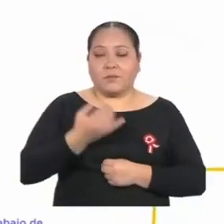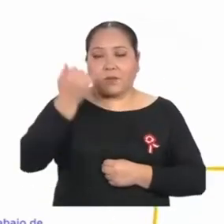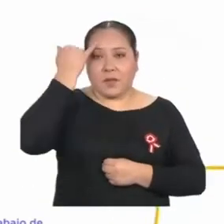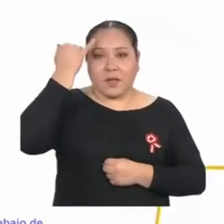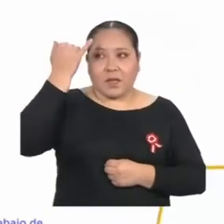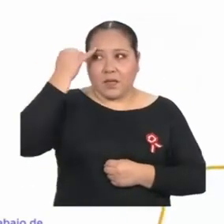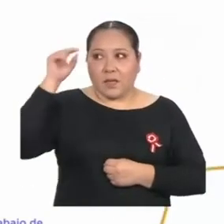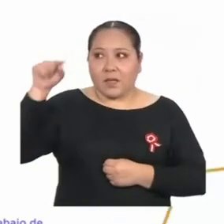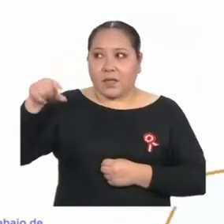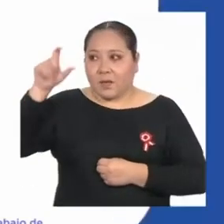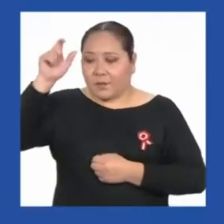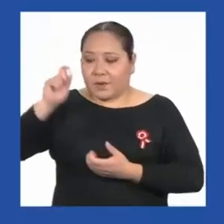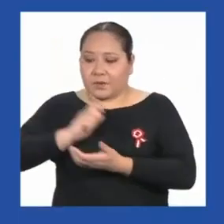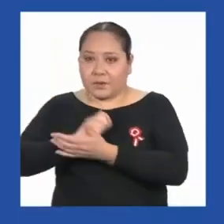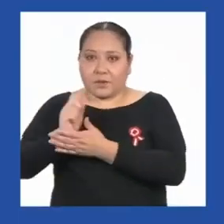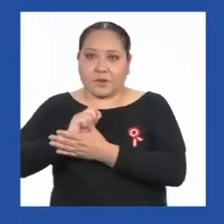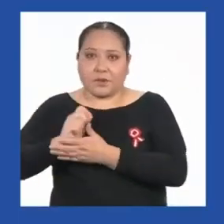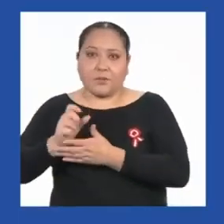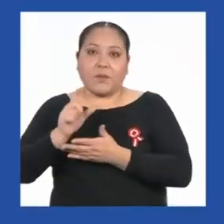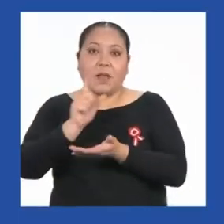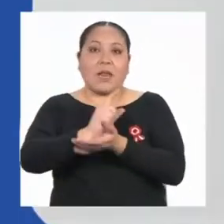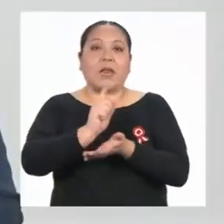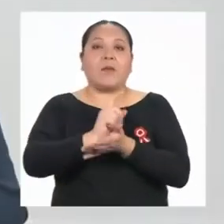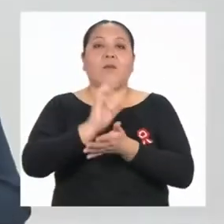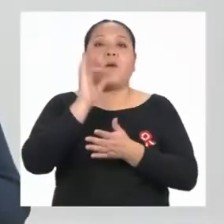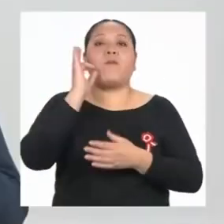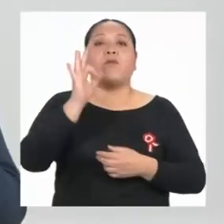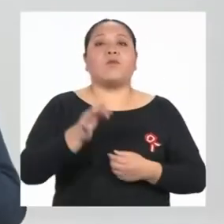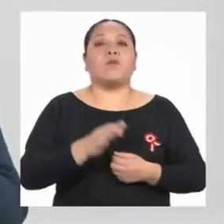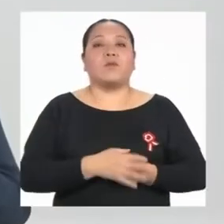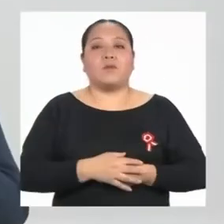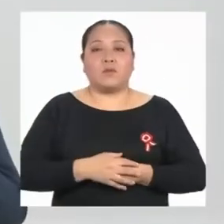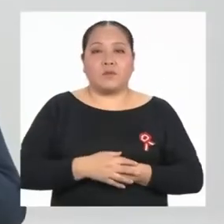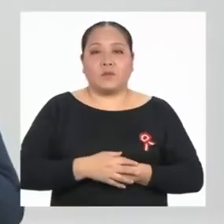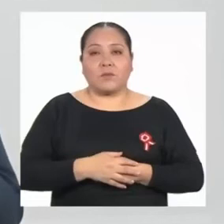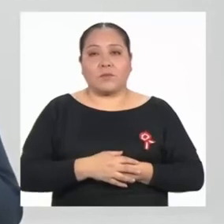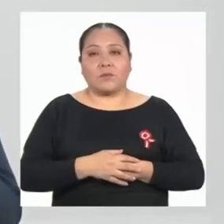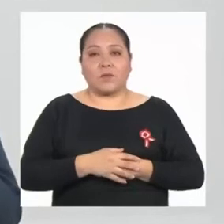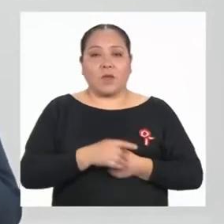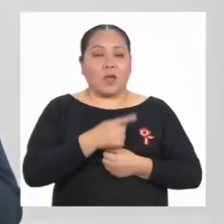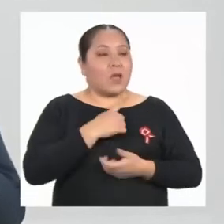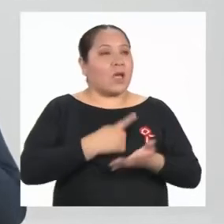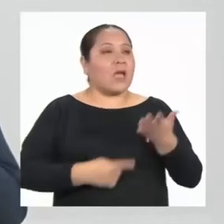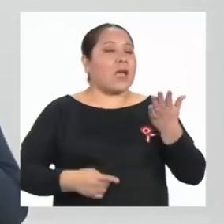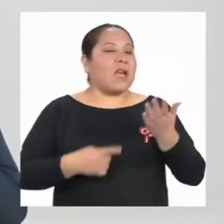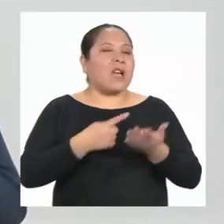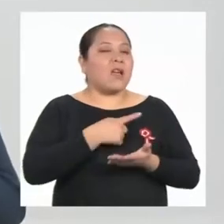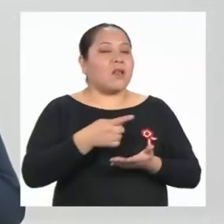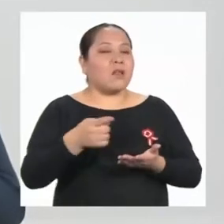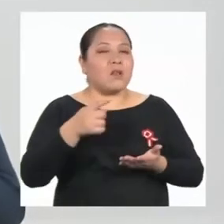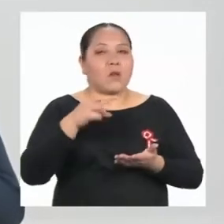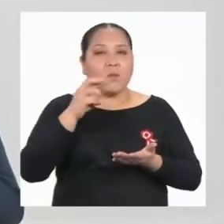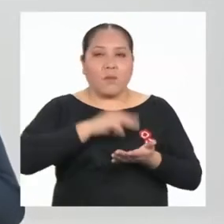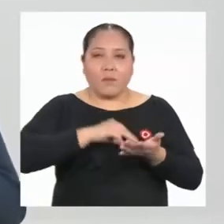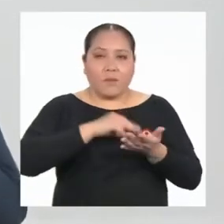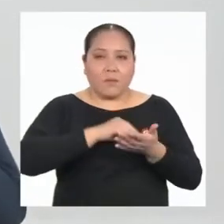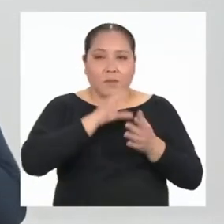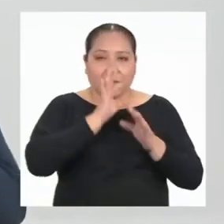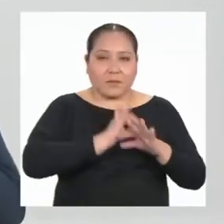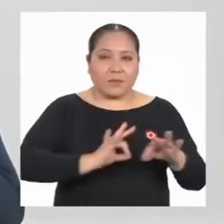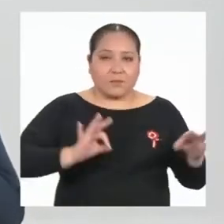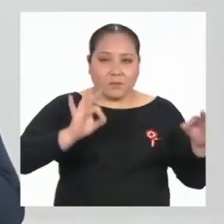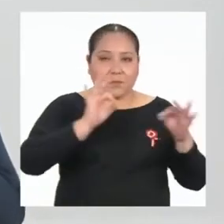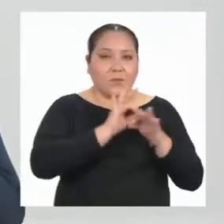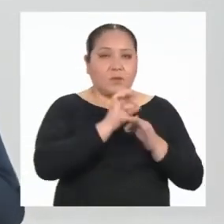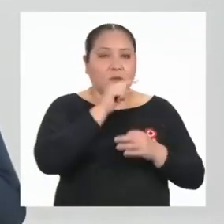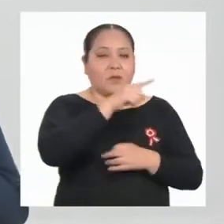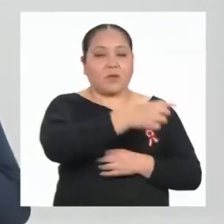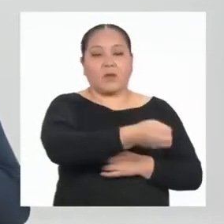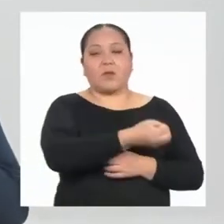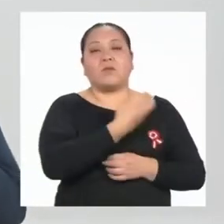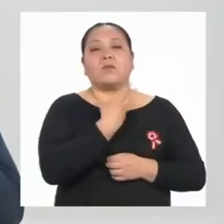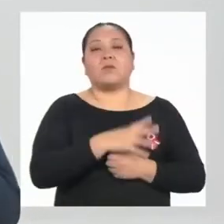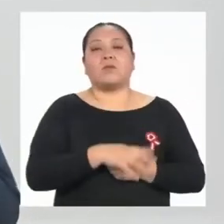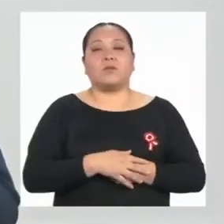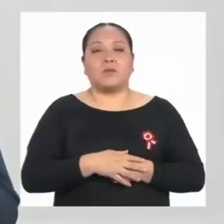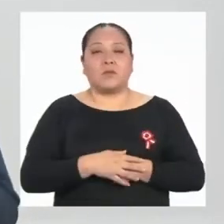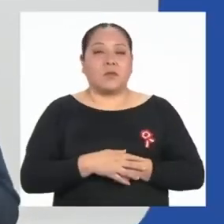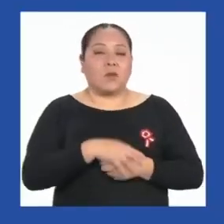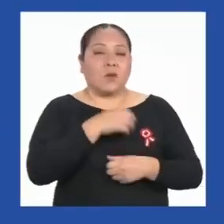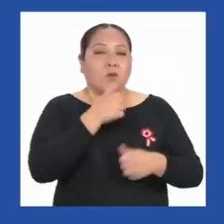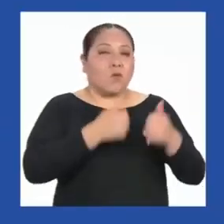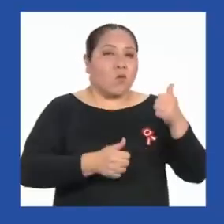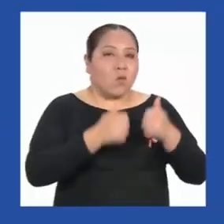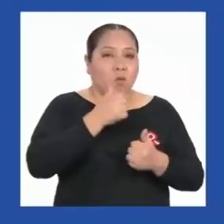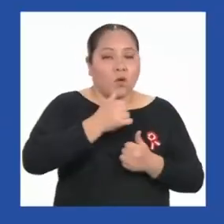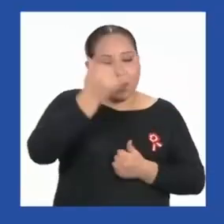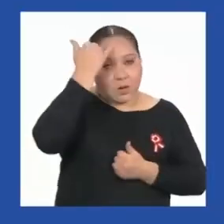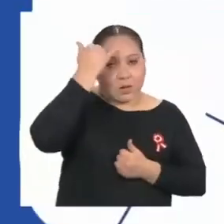la Lima del futuro. ¿Y qué es lo más importante que la autora nos dice en este párrafo? ¿Cuál es la